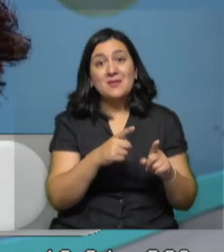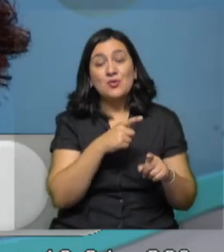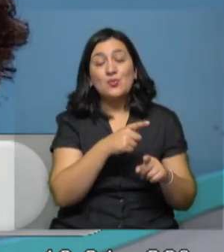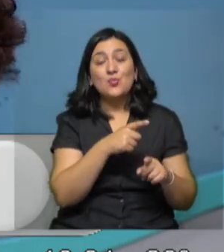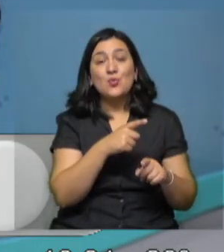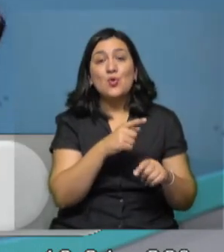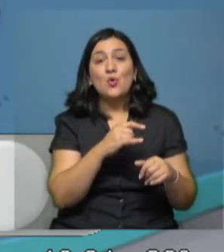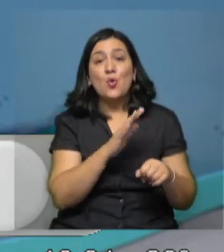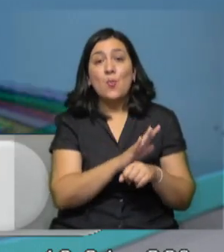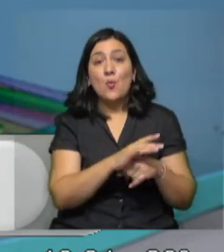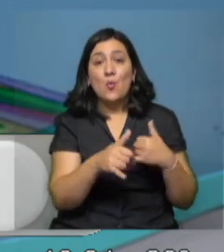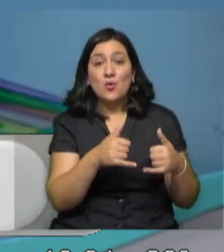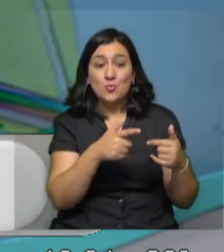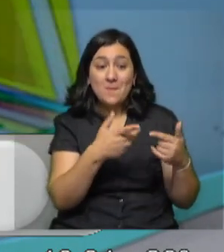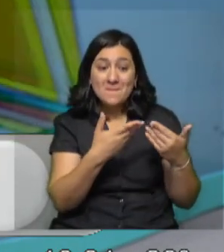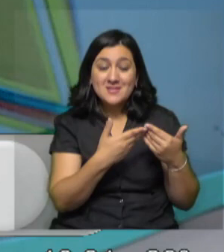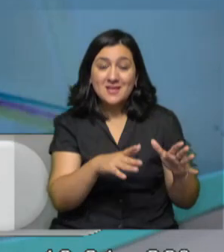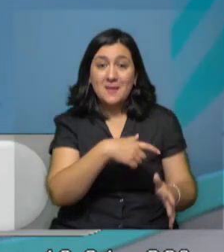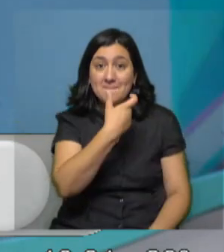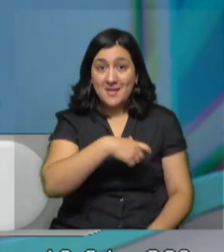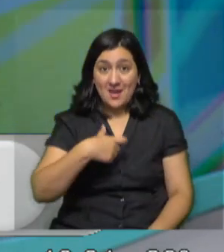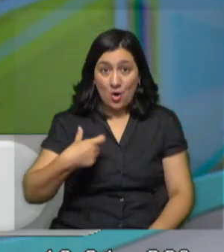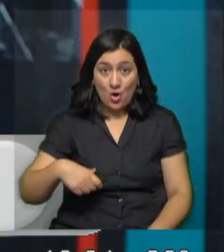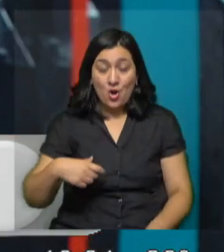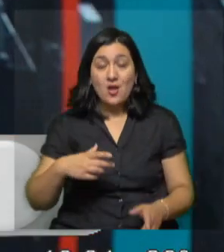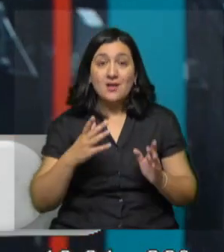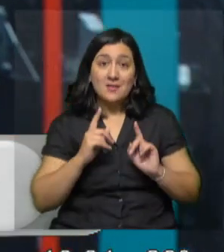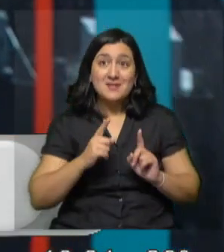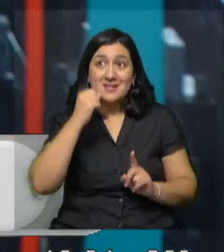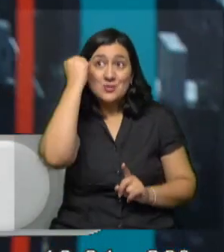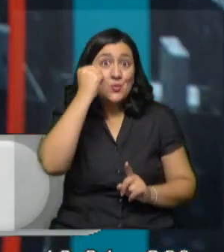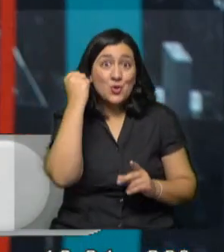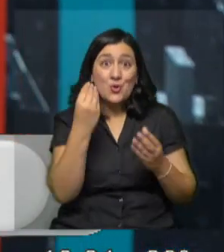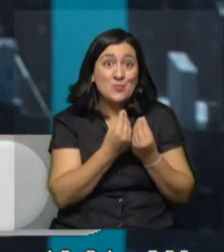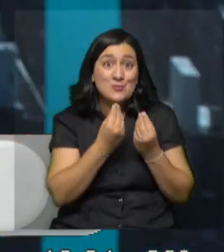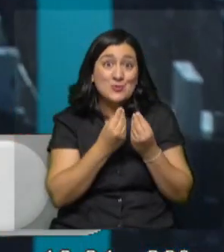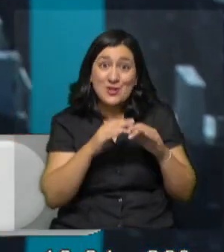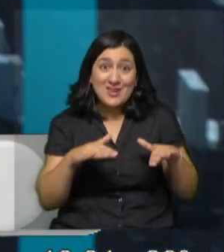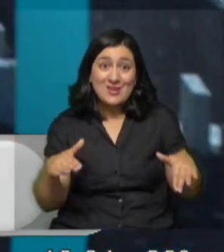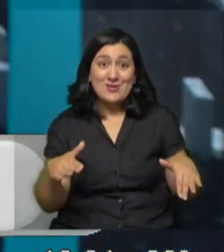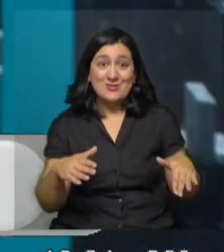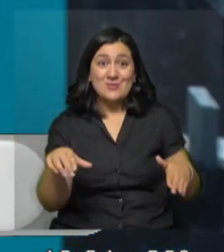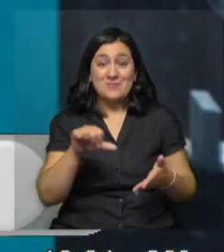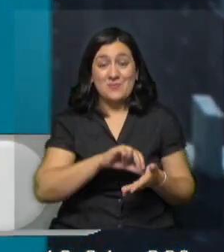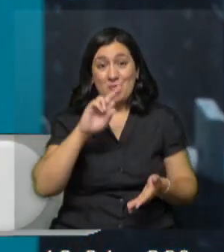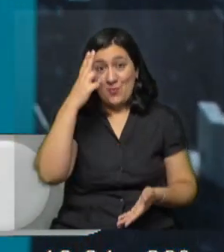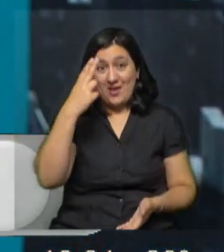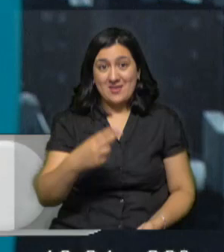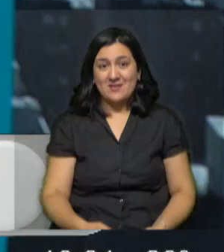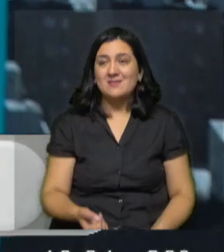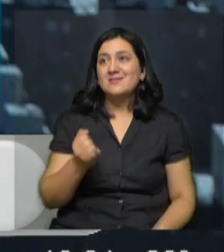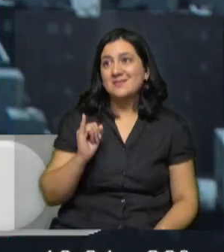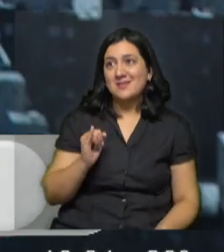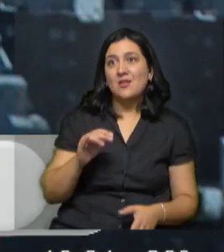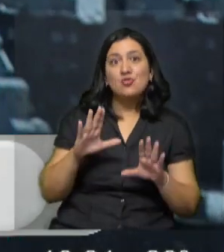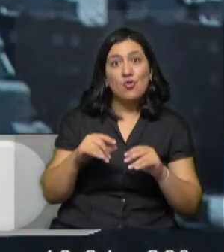Empezás en Peñarol, que también es un sueño de muchos niños de nuestro país. Sí, bueno, la verdad que todo